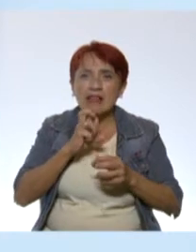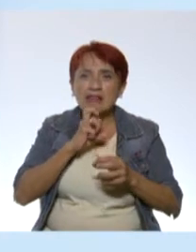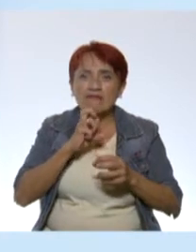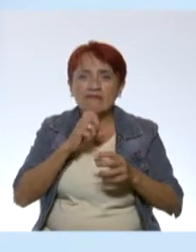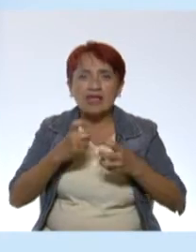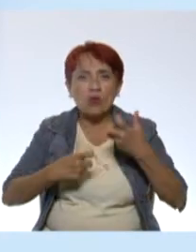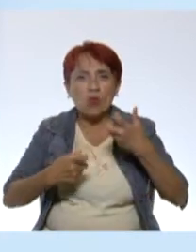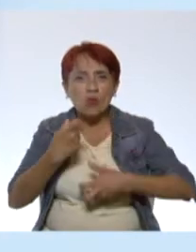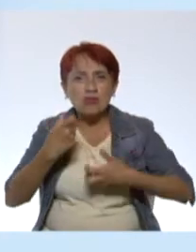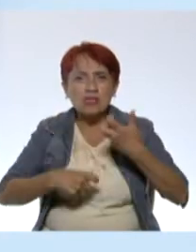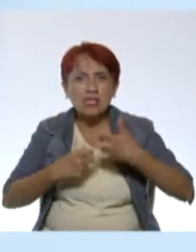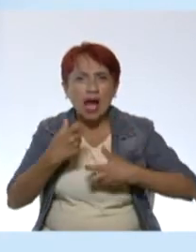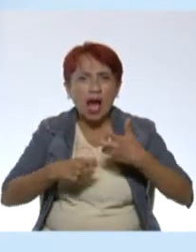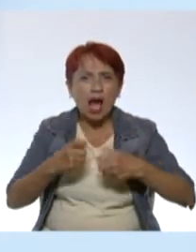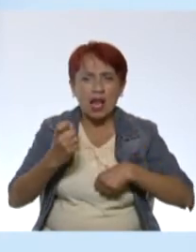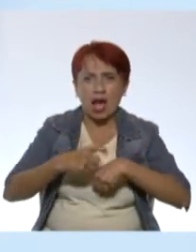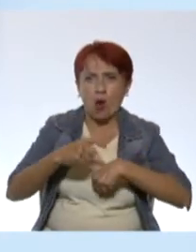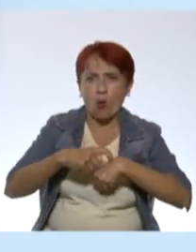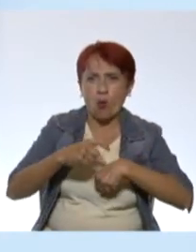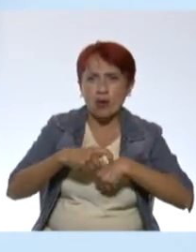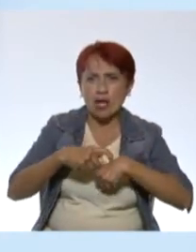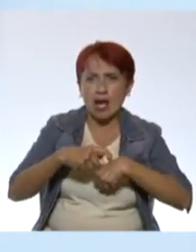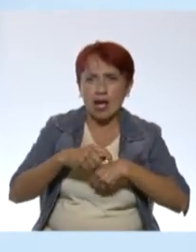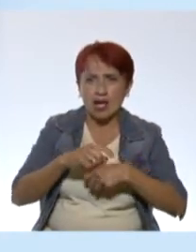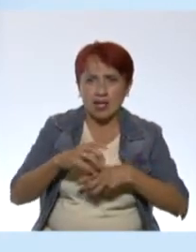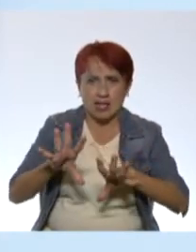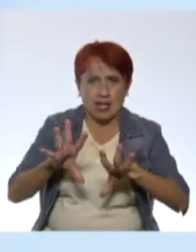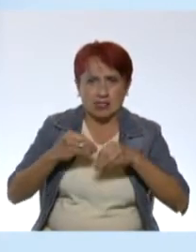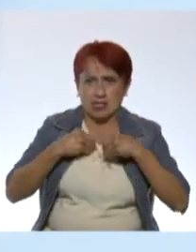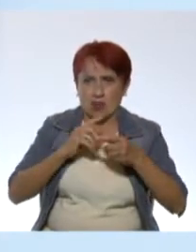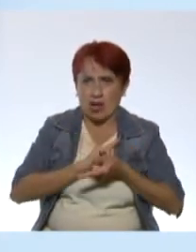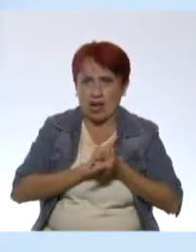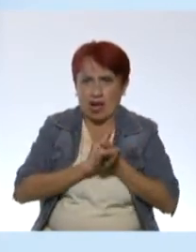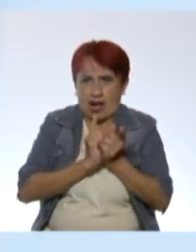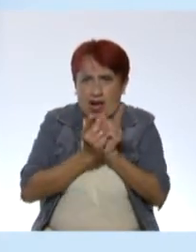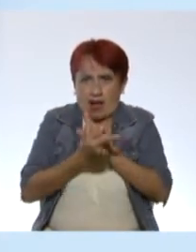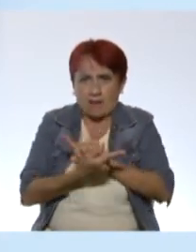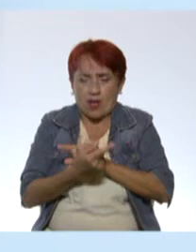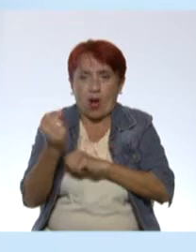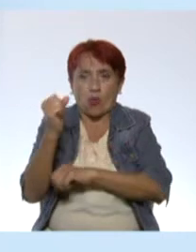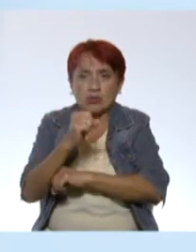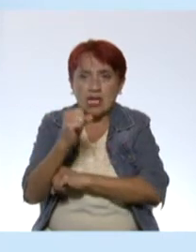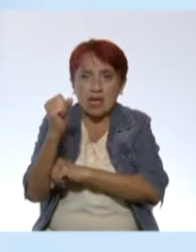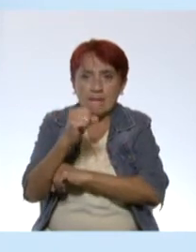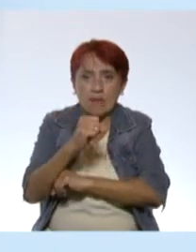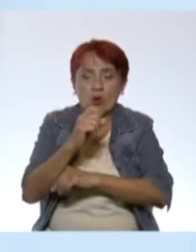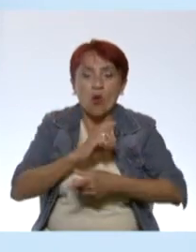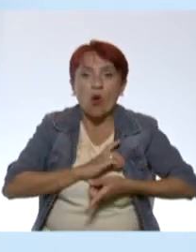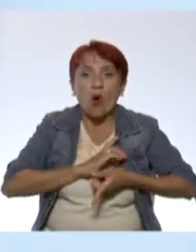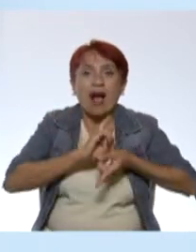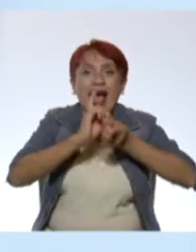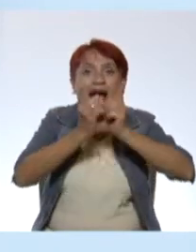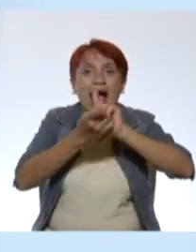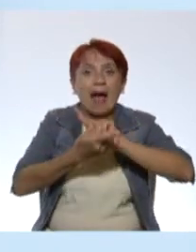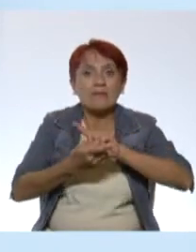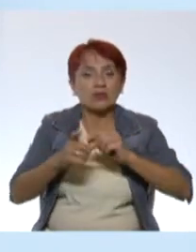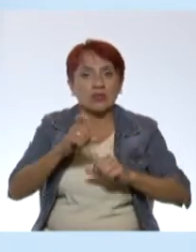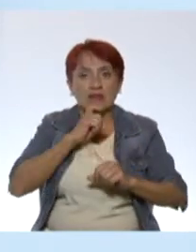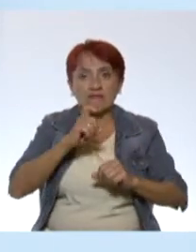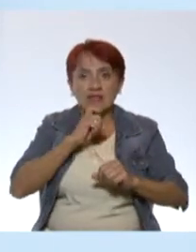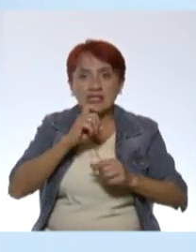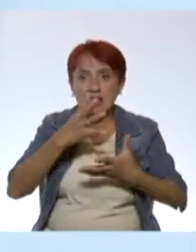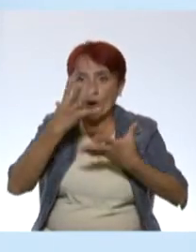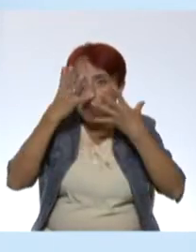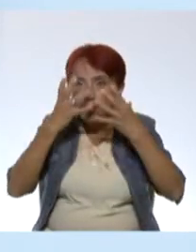requieren un poco más de apoyo a la hora de enfrentar los cambios. Sabemos que para la población con la condición de autismo, los cambios suelen ser